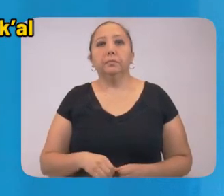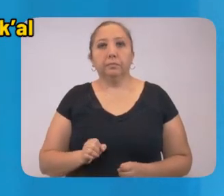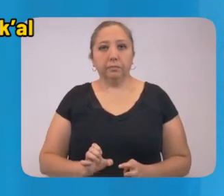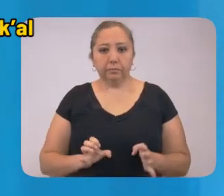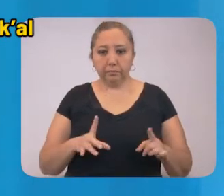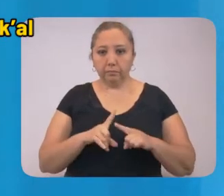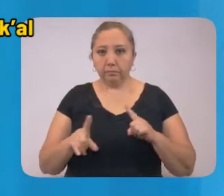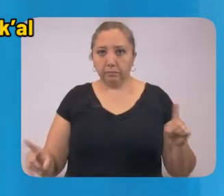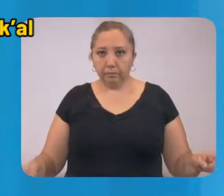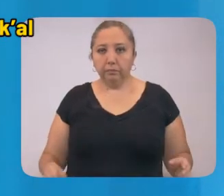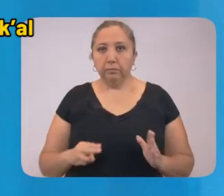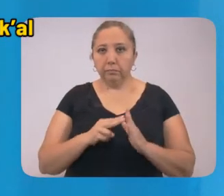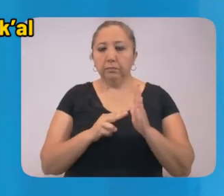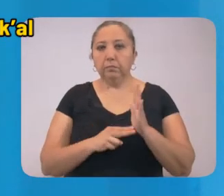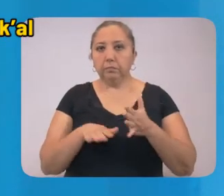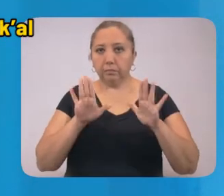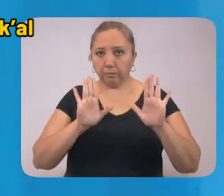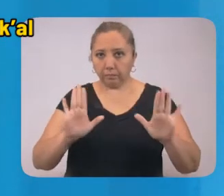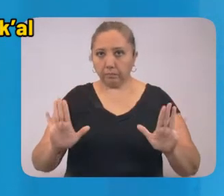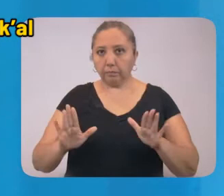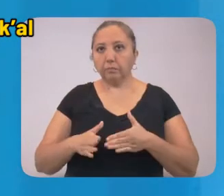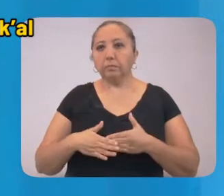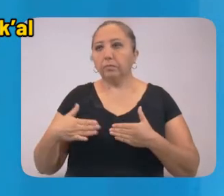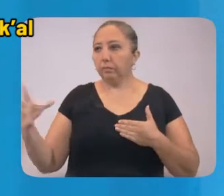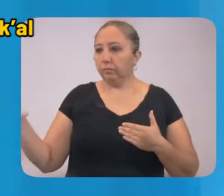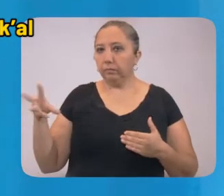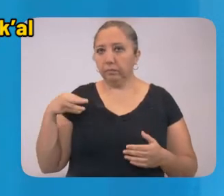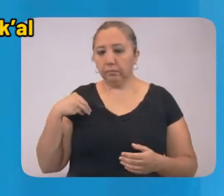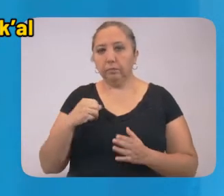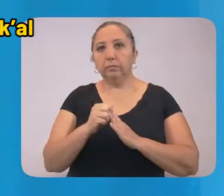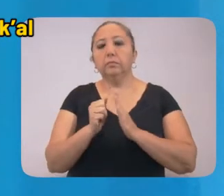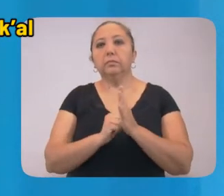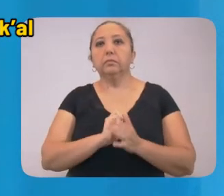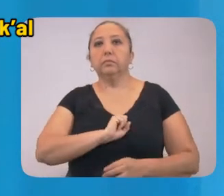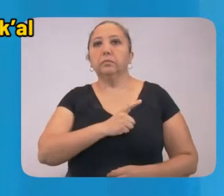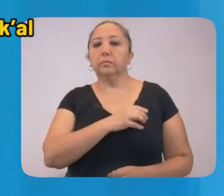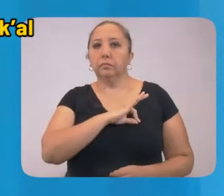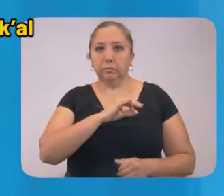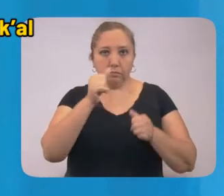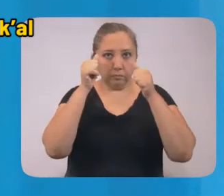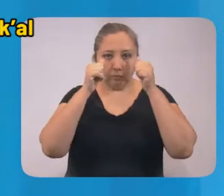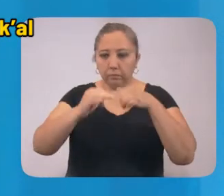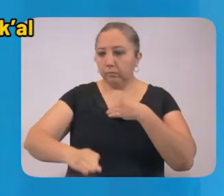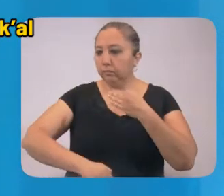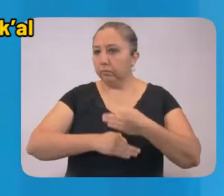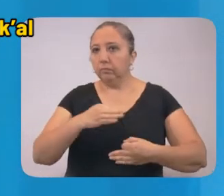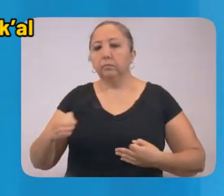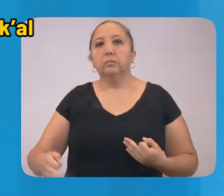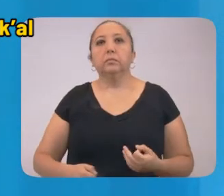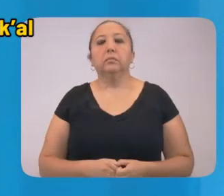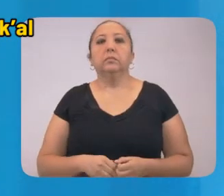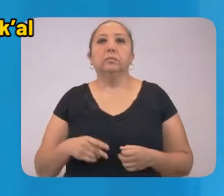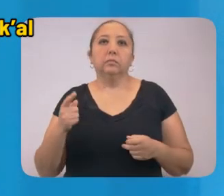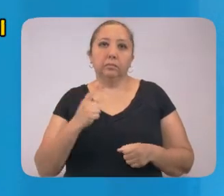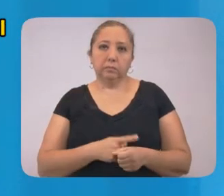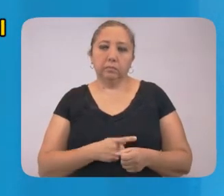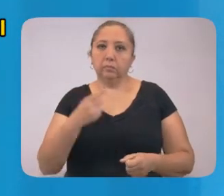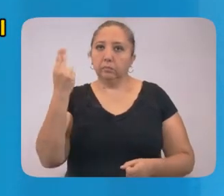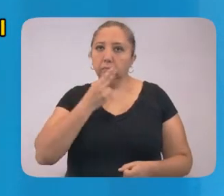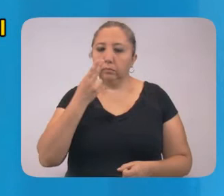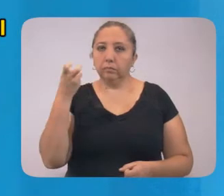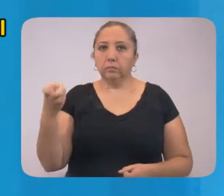establecido diversas medidas para frenar el avance del coronavirus y el sistema de salud pueda atender a todos los contagiados que lo requieran